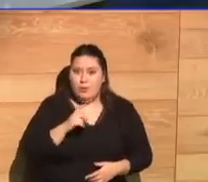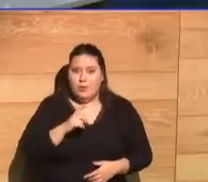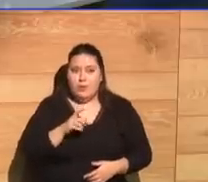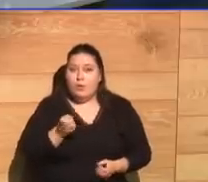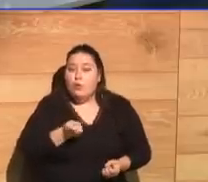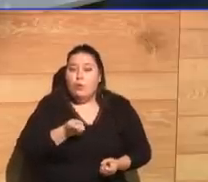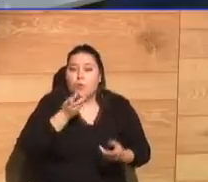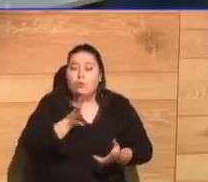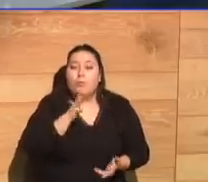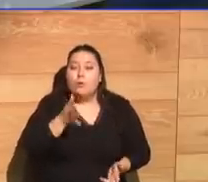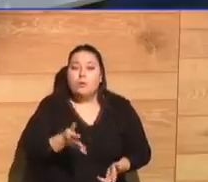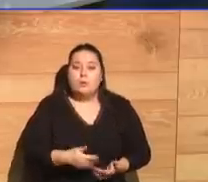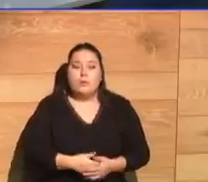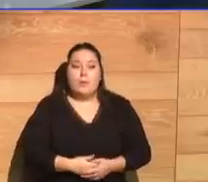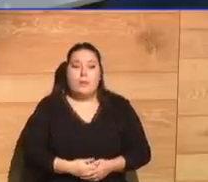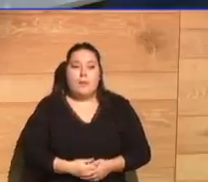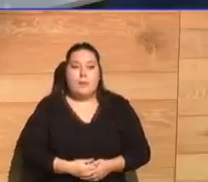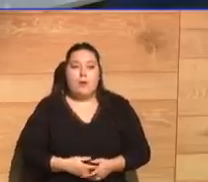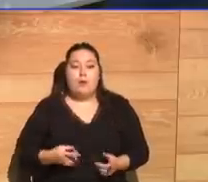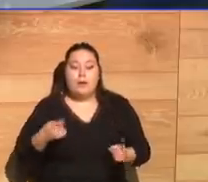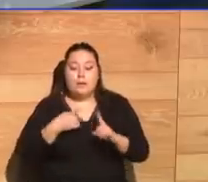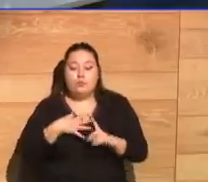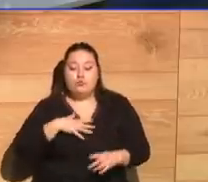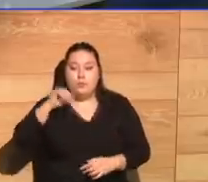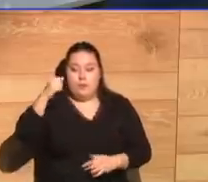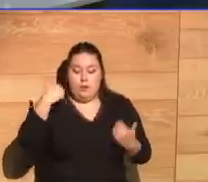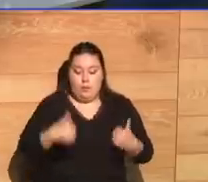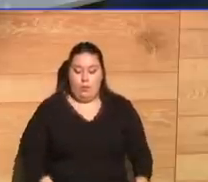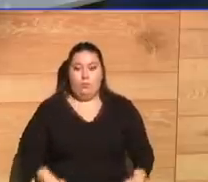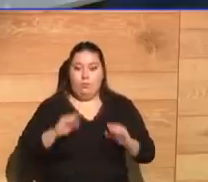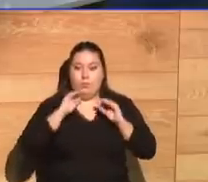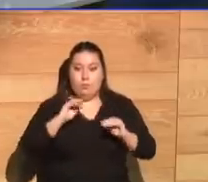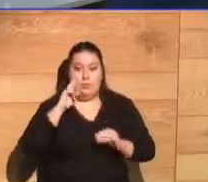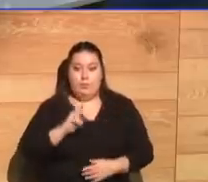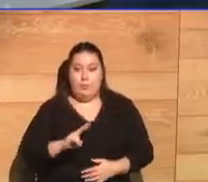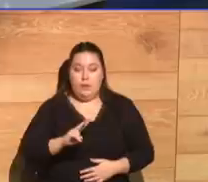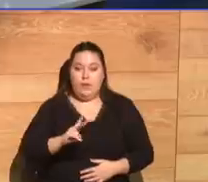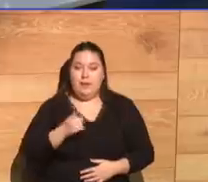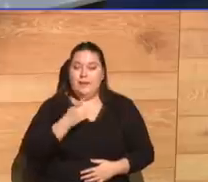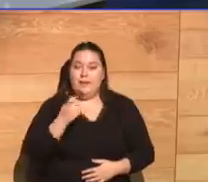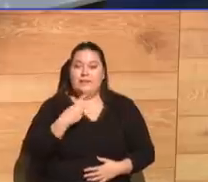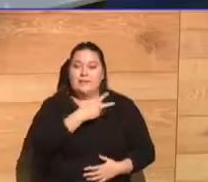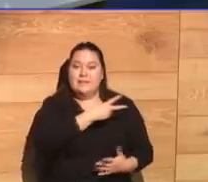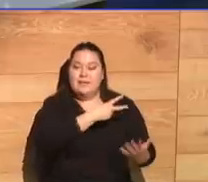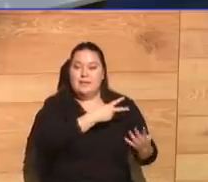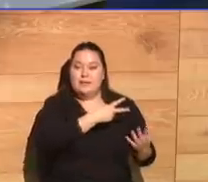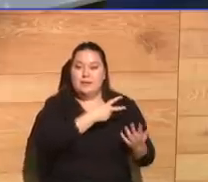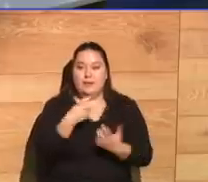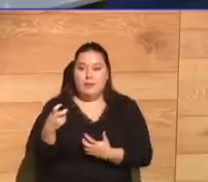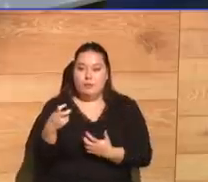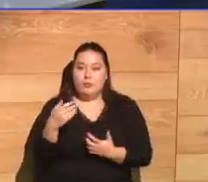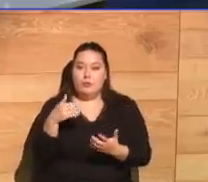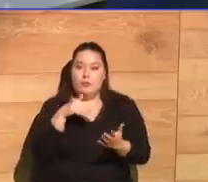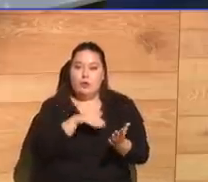cuento esto porque para que se viera el cuerpo de Superman, el cuerpo de Henry Cavill así, hicieron falta 700.000 vatios de